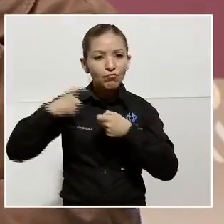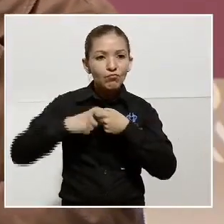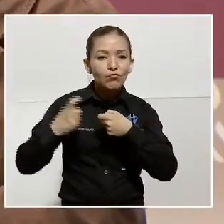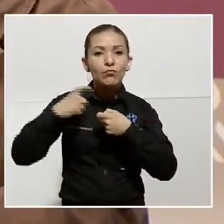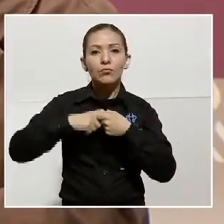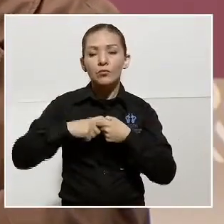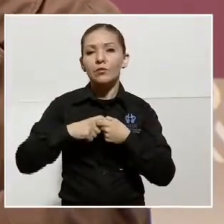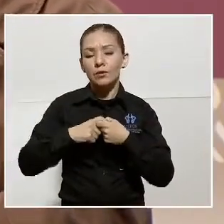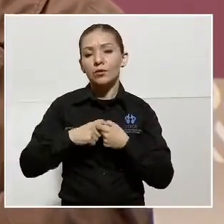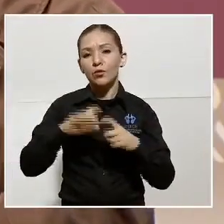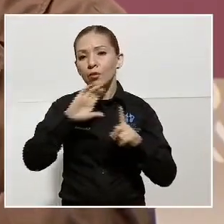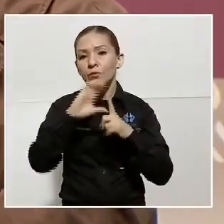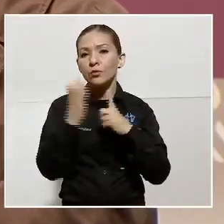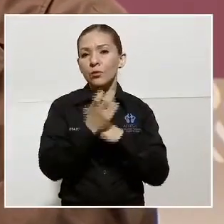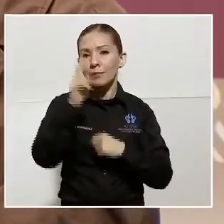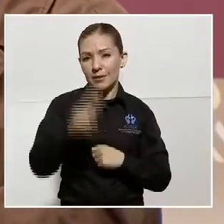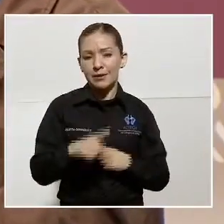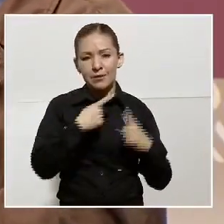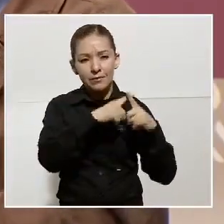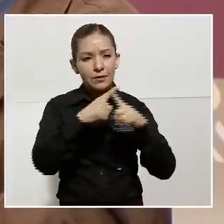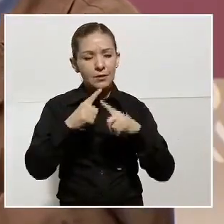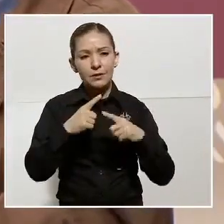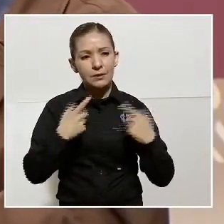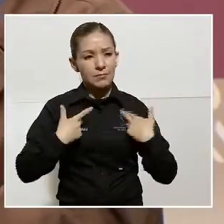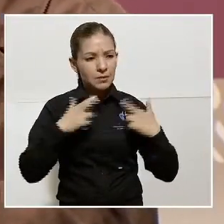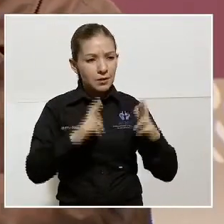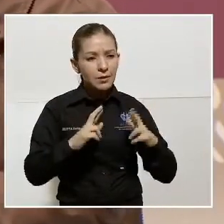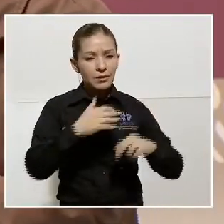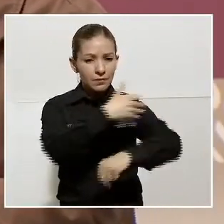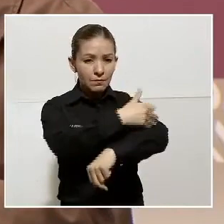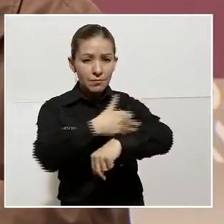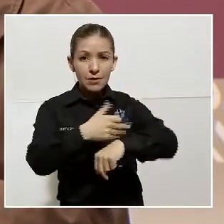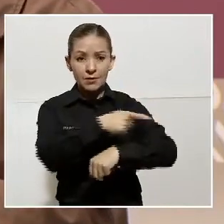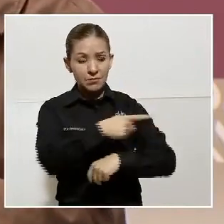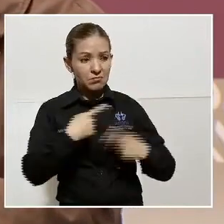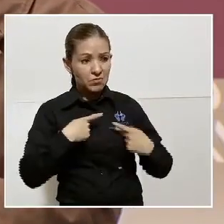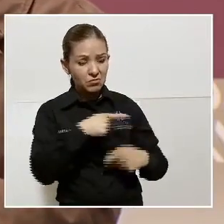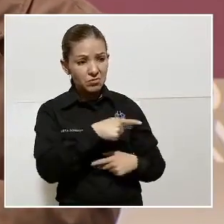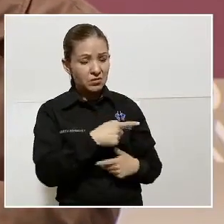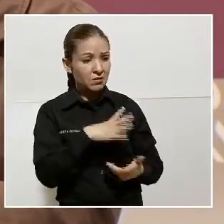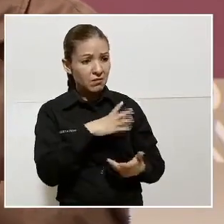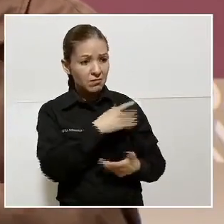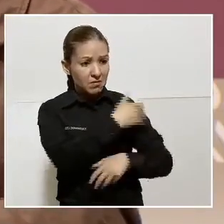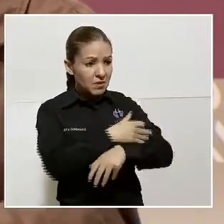los representantes de las familias de las víctimas, los